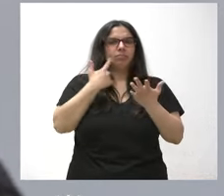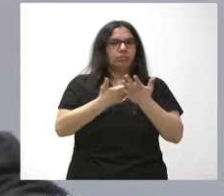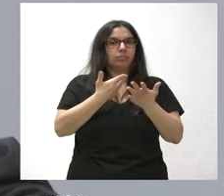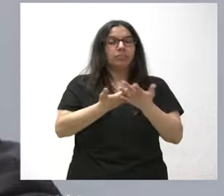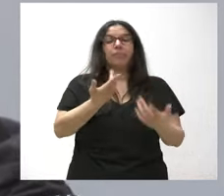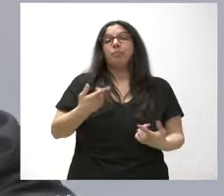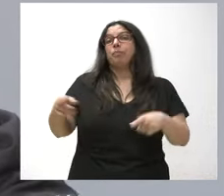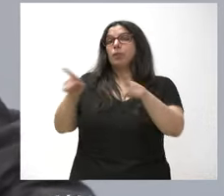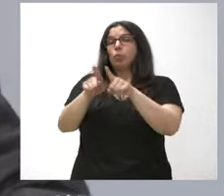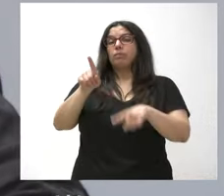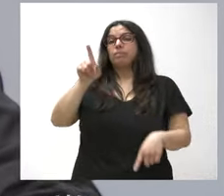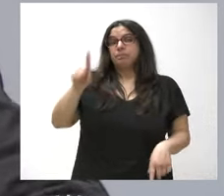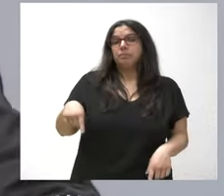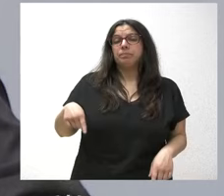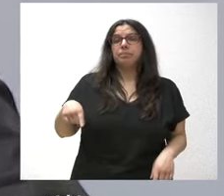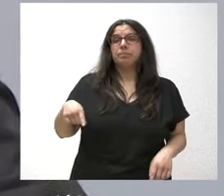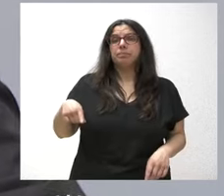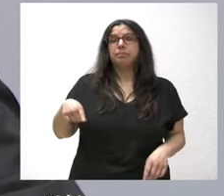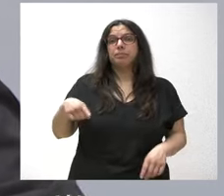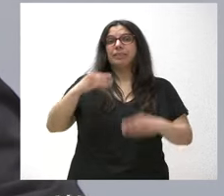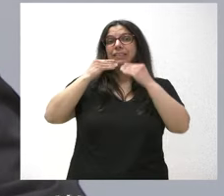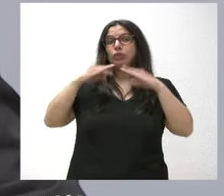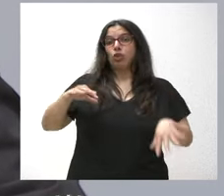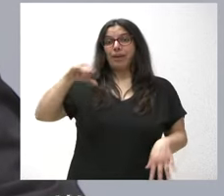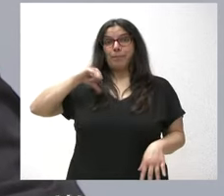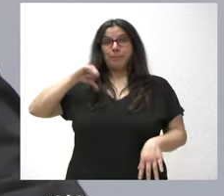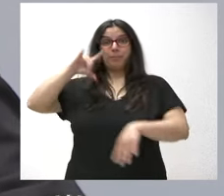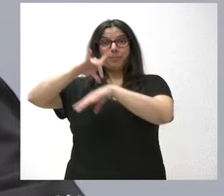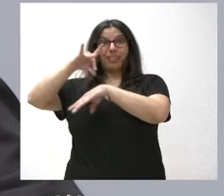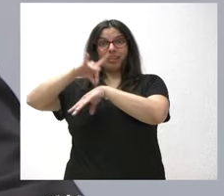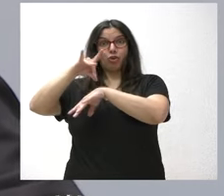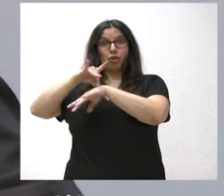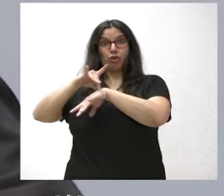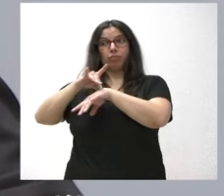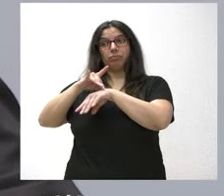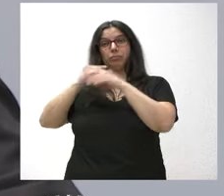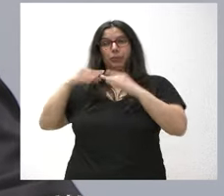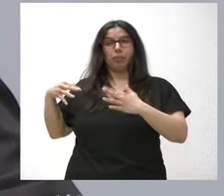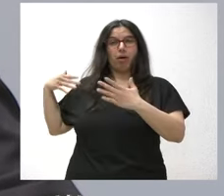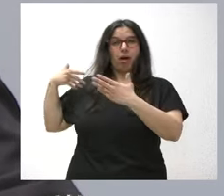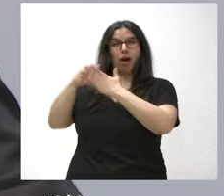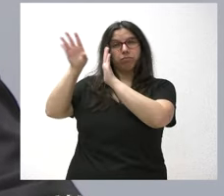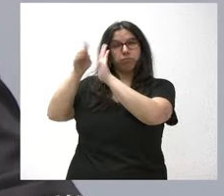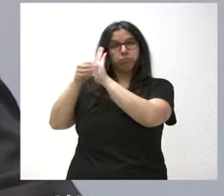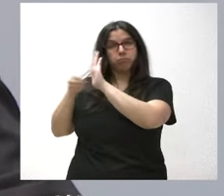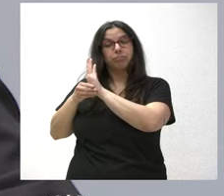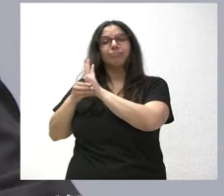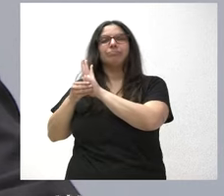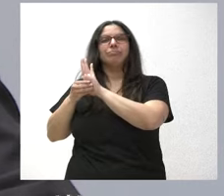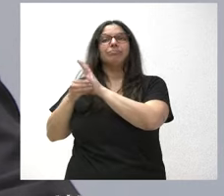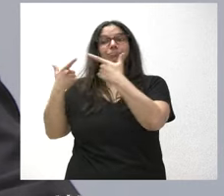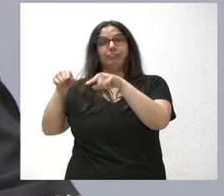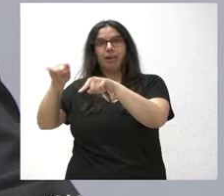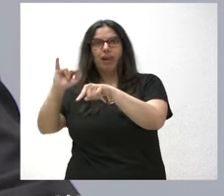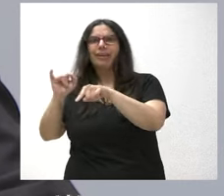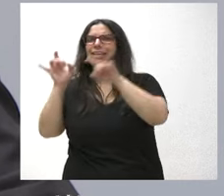tenemos una historia clínica en materia sanitaria, se trata de disponer en materia